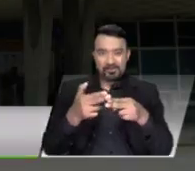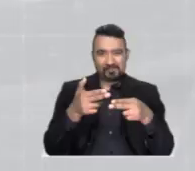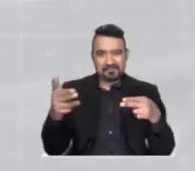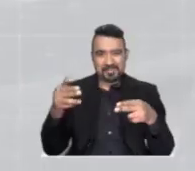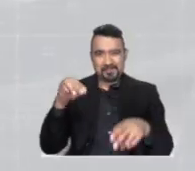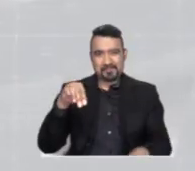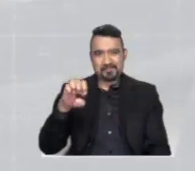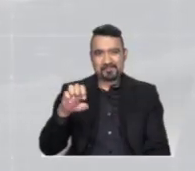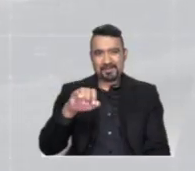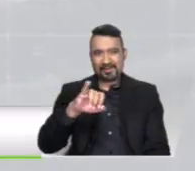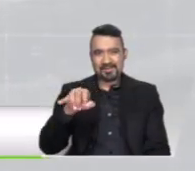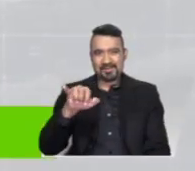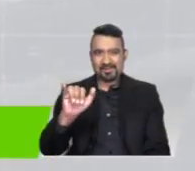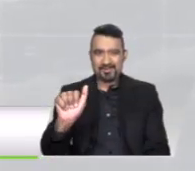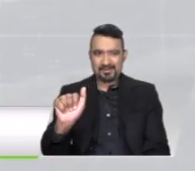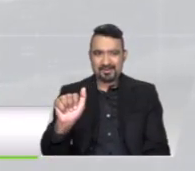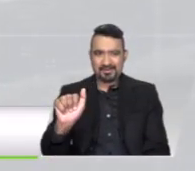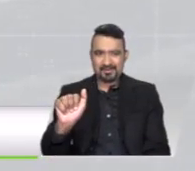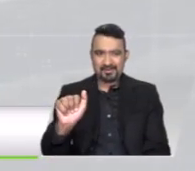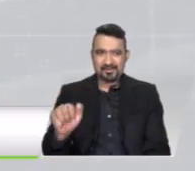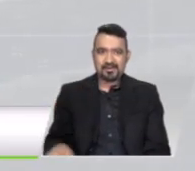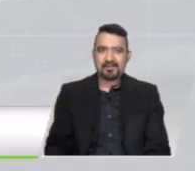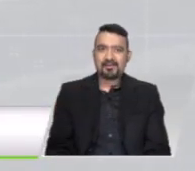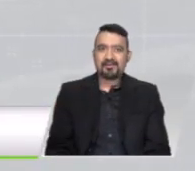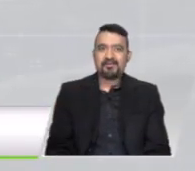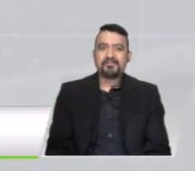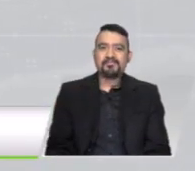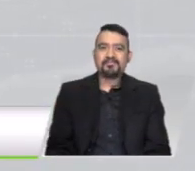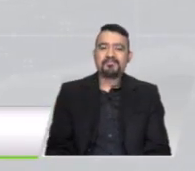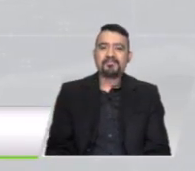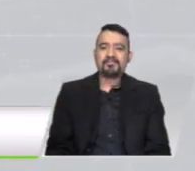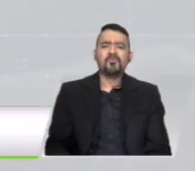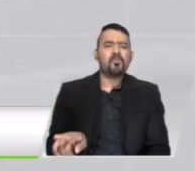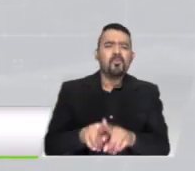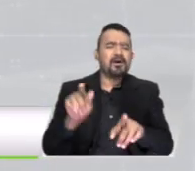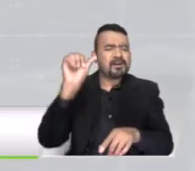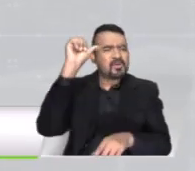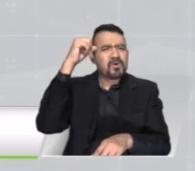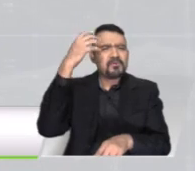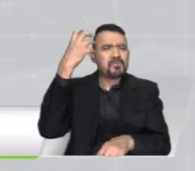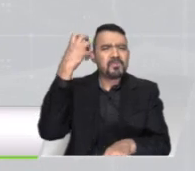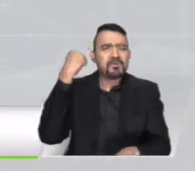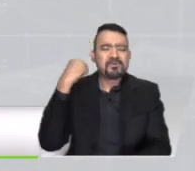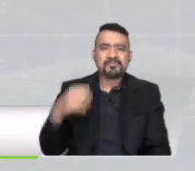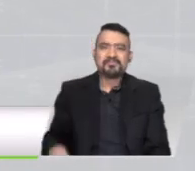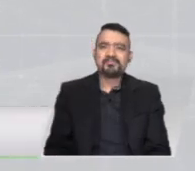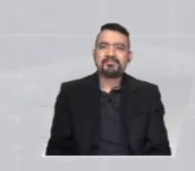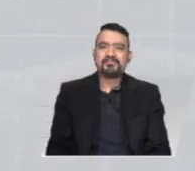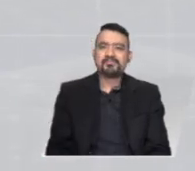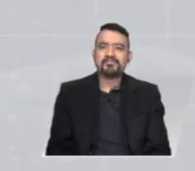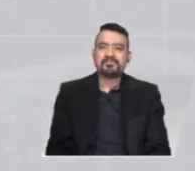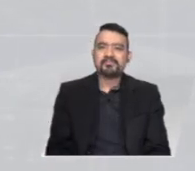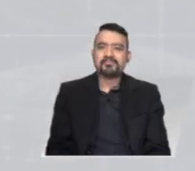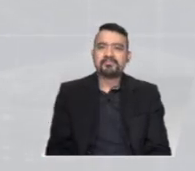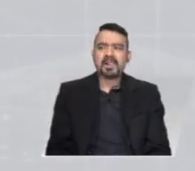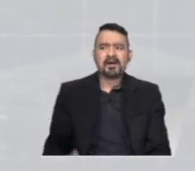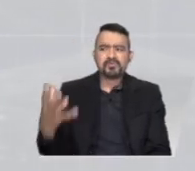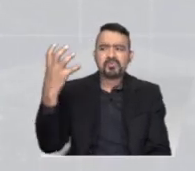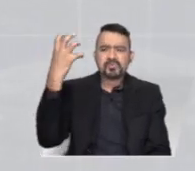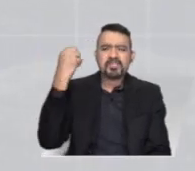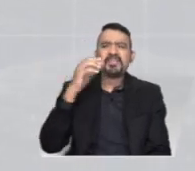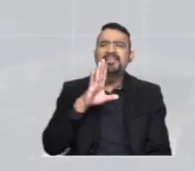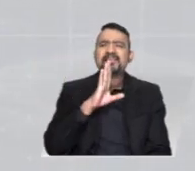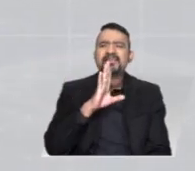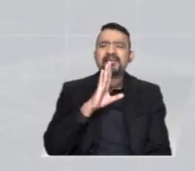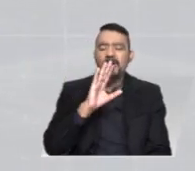recuerdos. En su memoria, él tiene como que sí, que Gonzalo regaló las tierras y